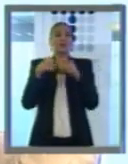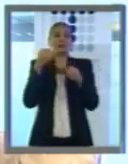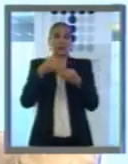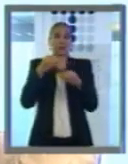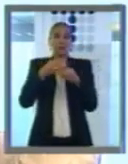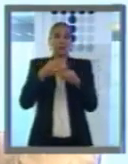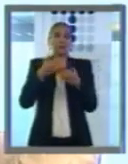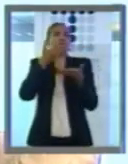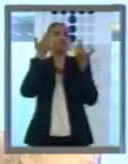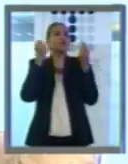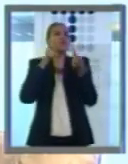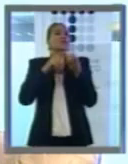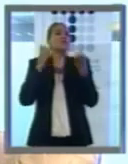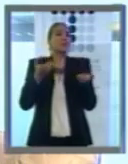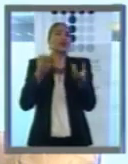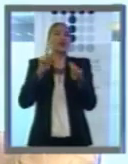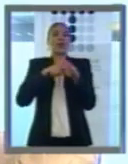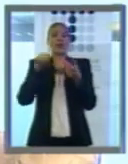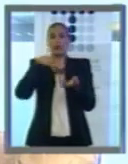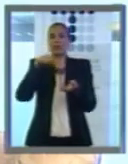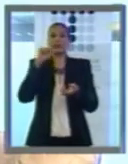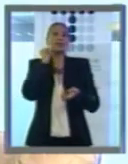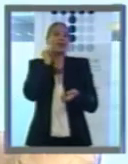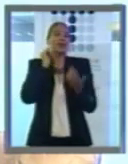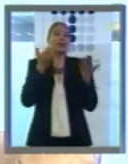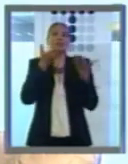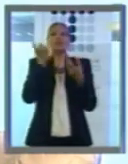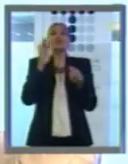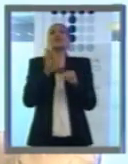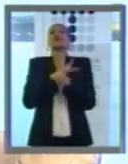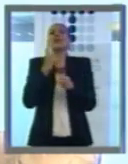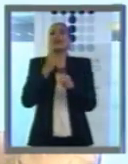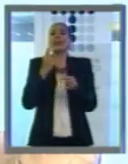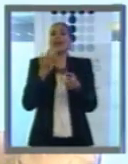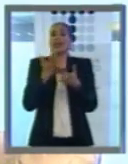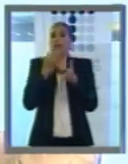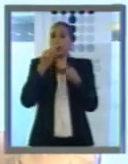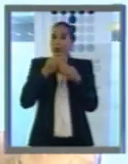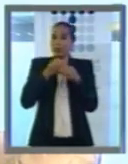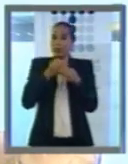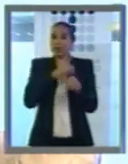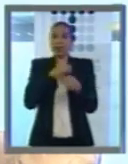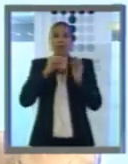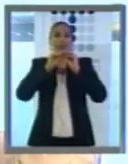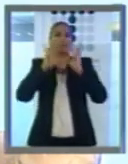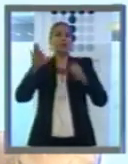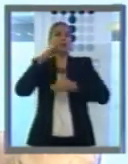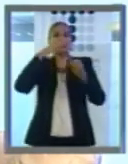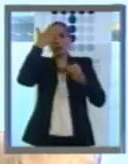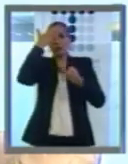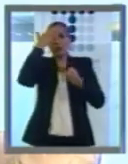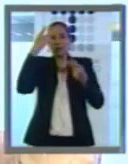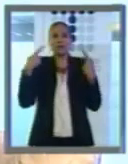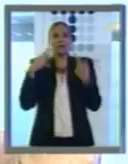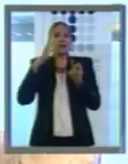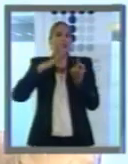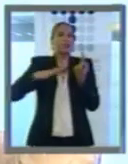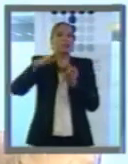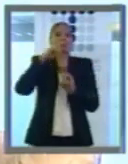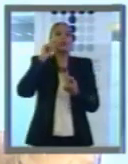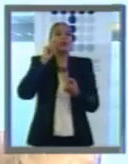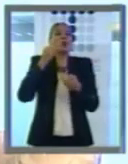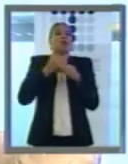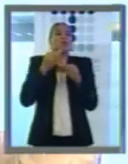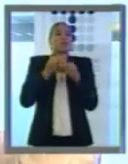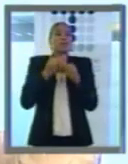ahorita nada se sabe. Qué bueno que estamos aquí en el Senado, porque esto que debería ser un contrapeso, que debería articular, pues